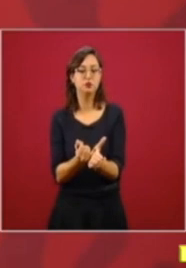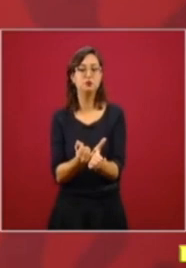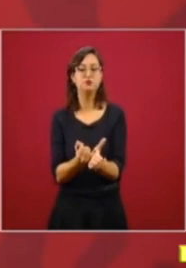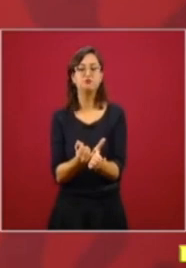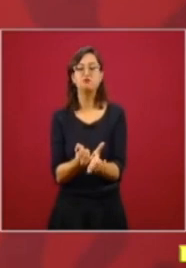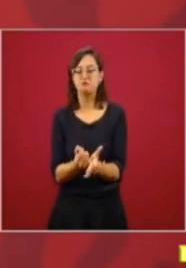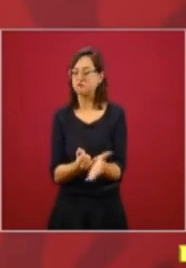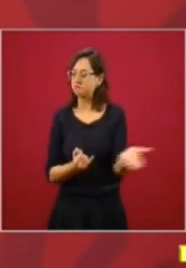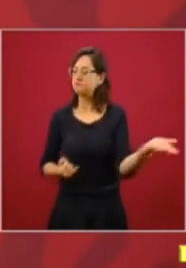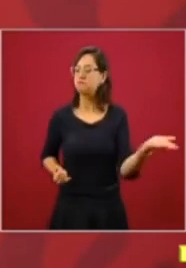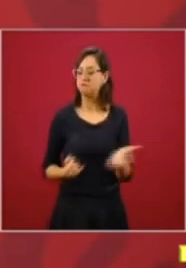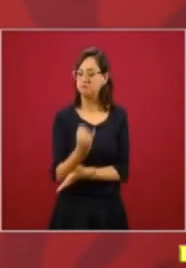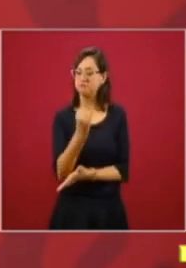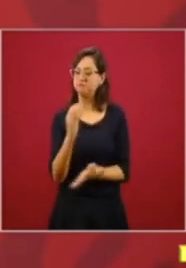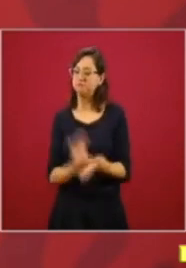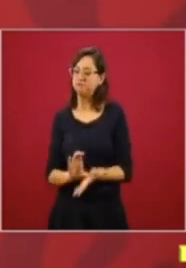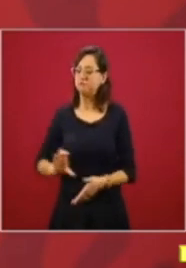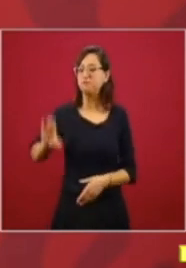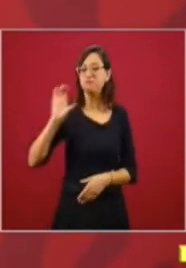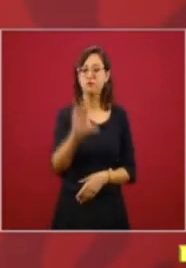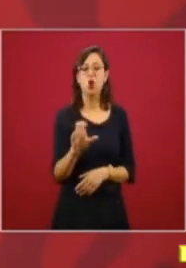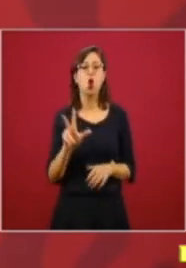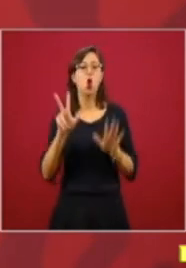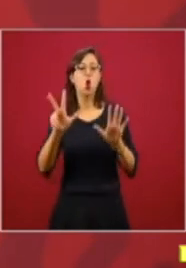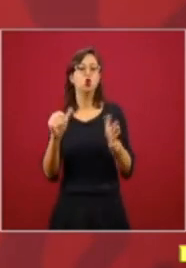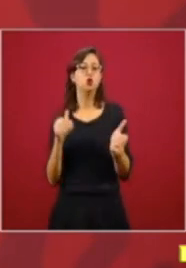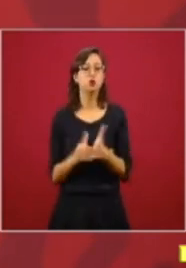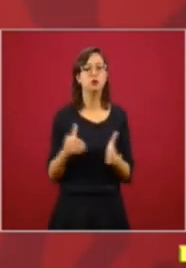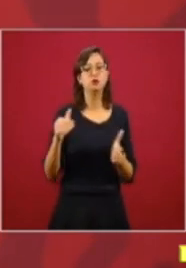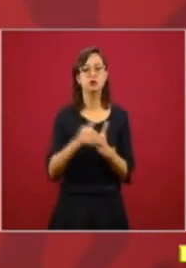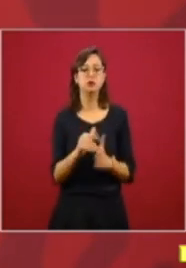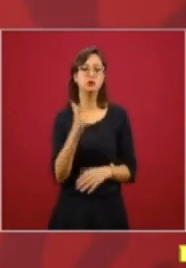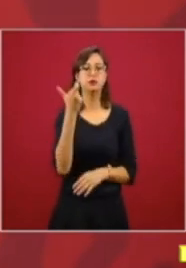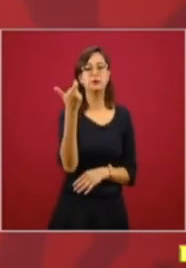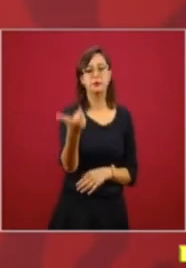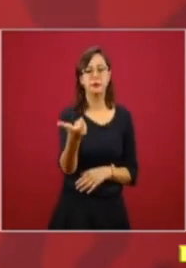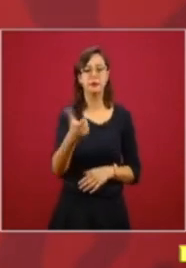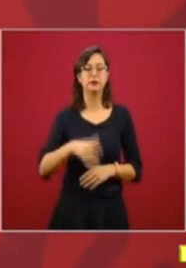a la hacienda pública de 8,000 millones de pesos.